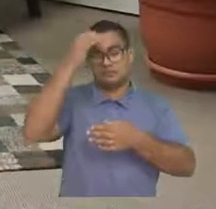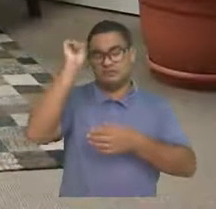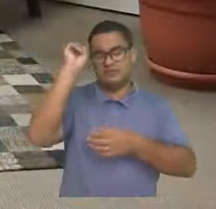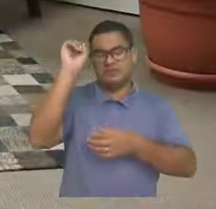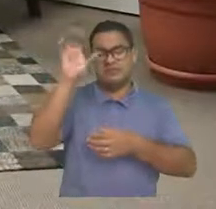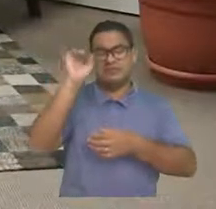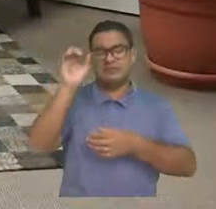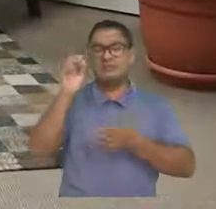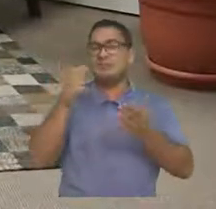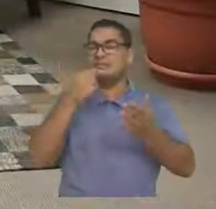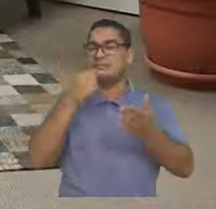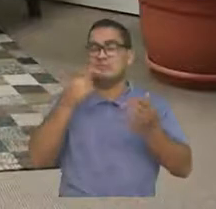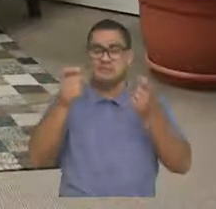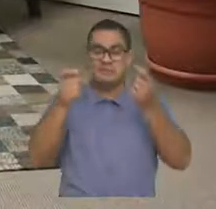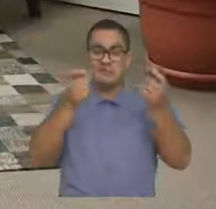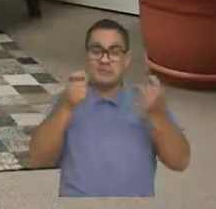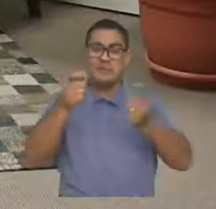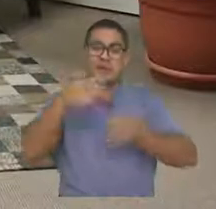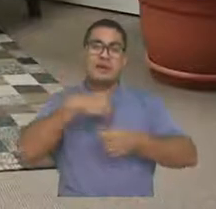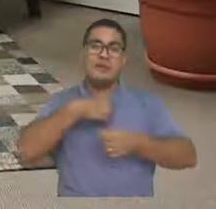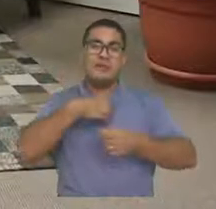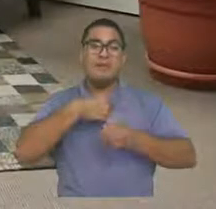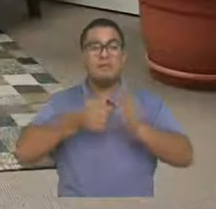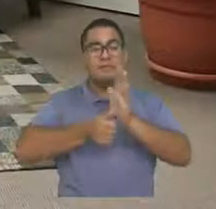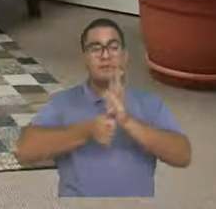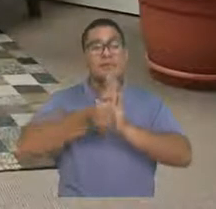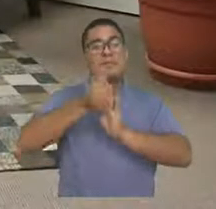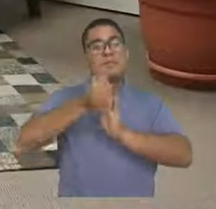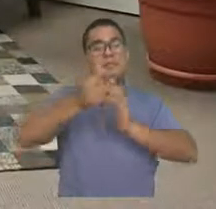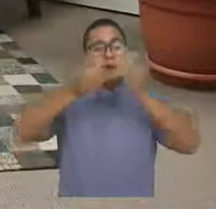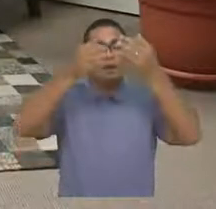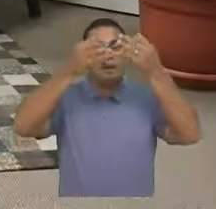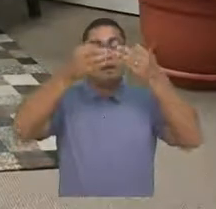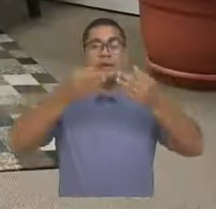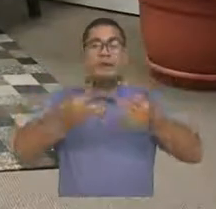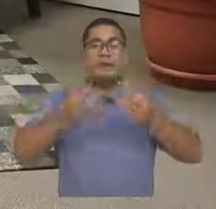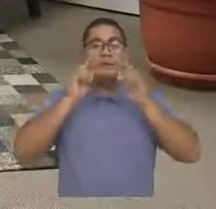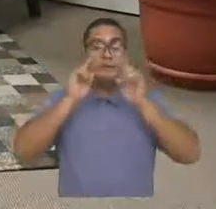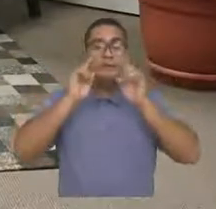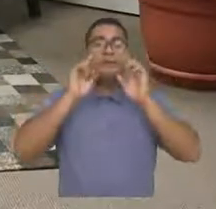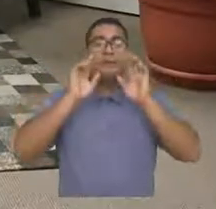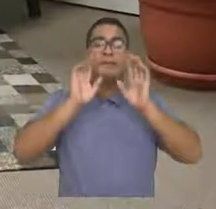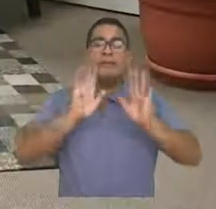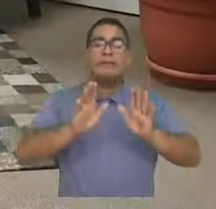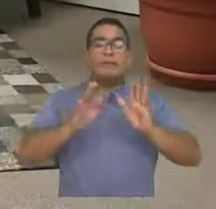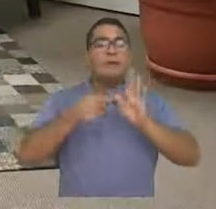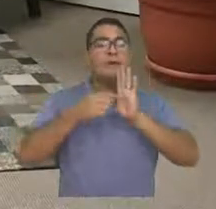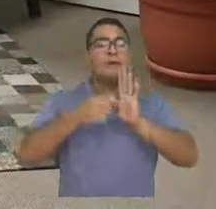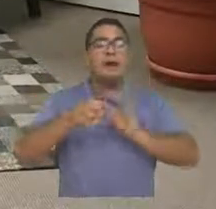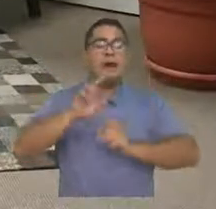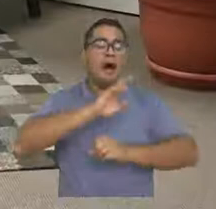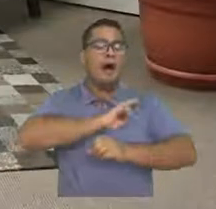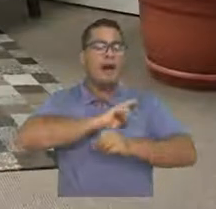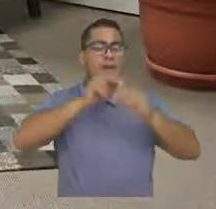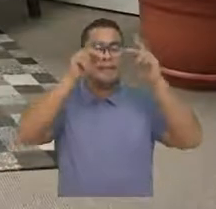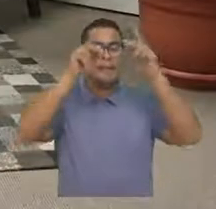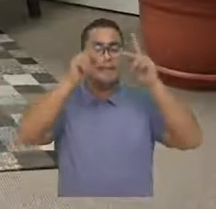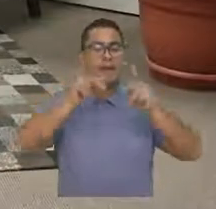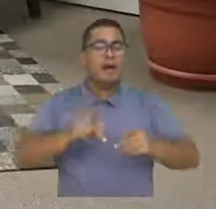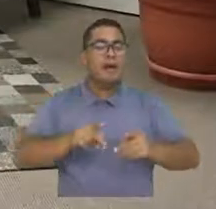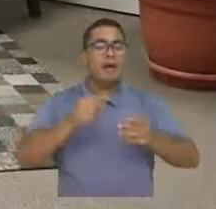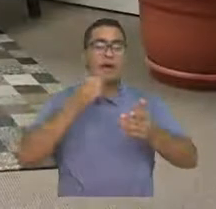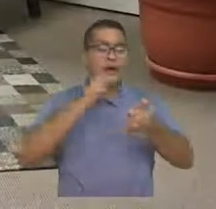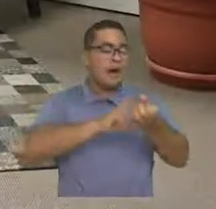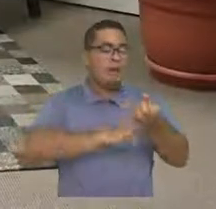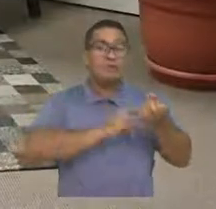es el control emocional o el control del estrés. Si hay gente que se le sube el